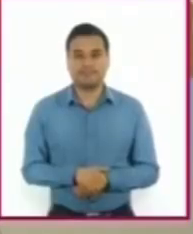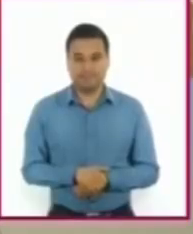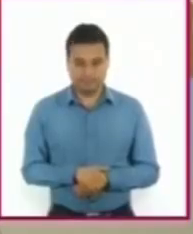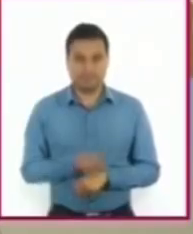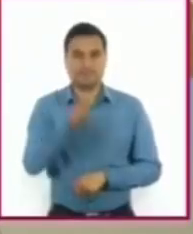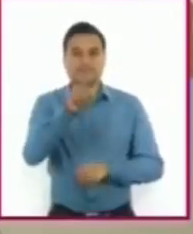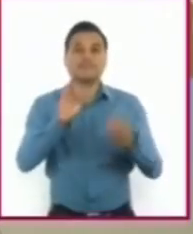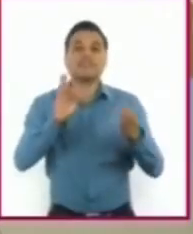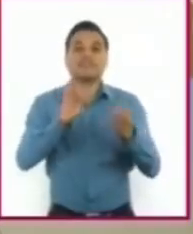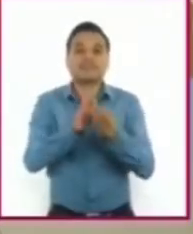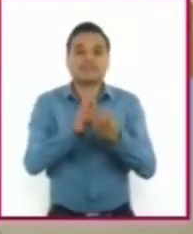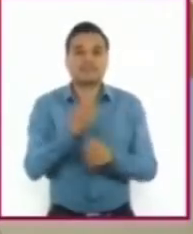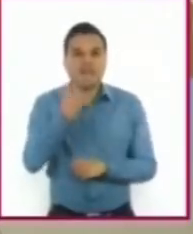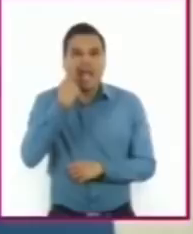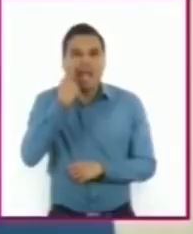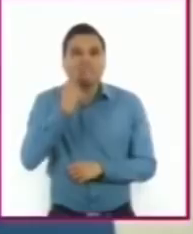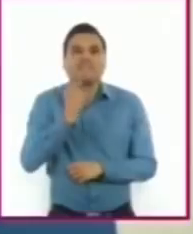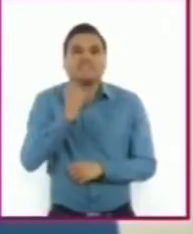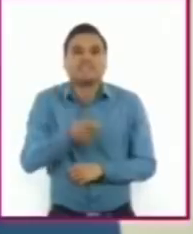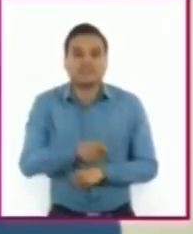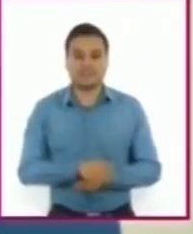Acércalo.